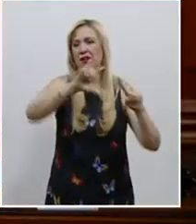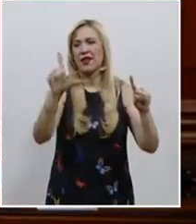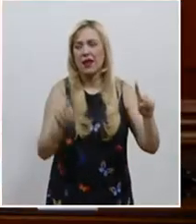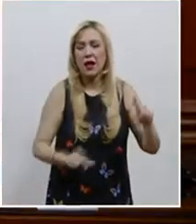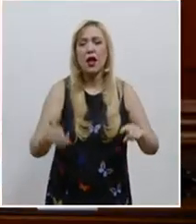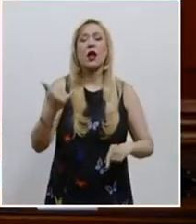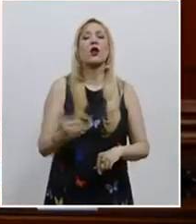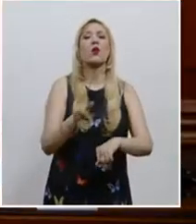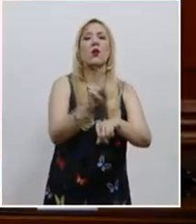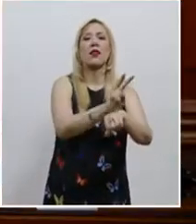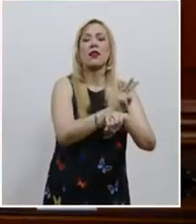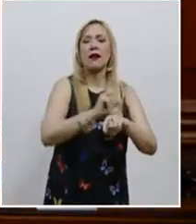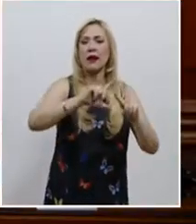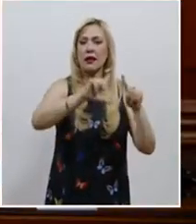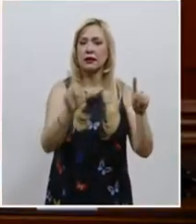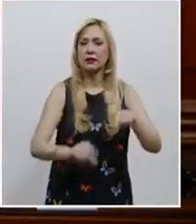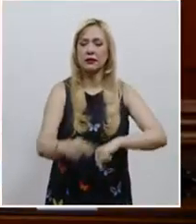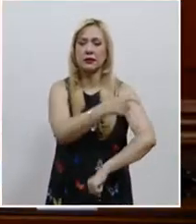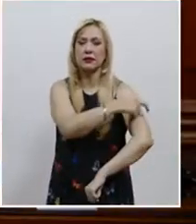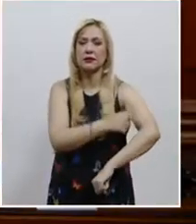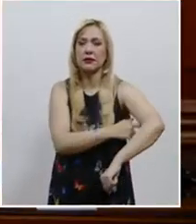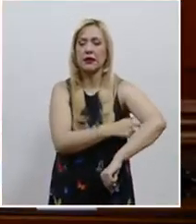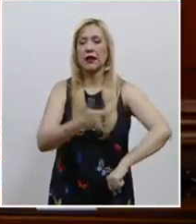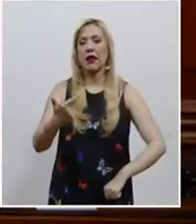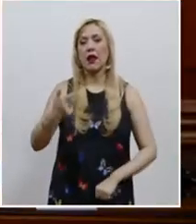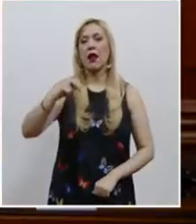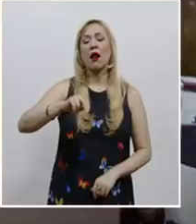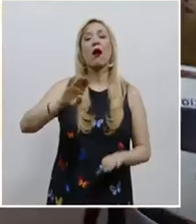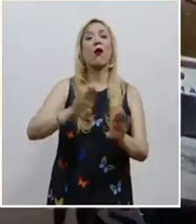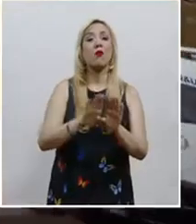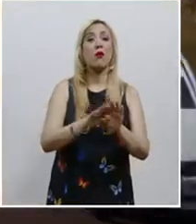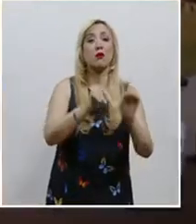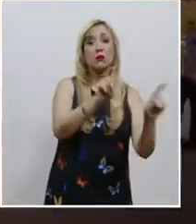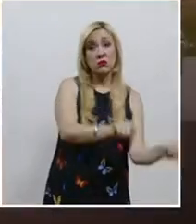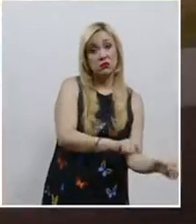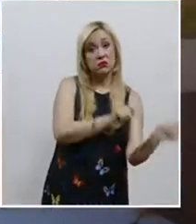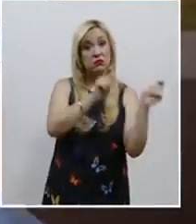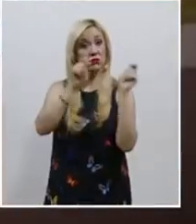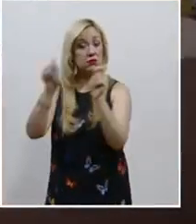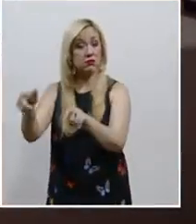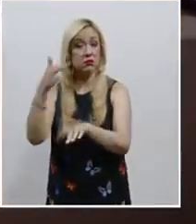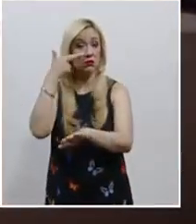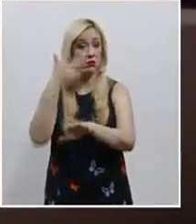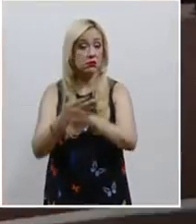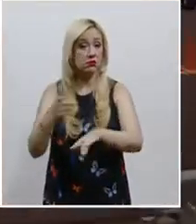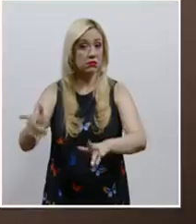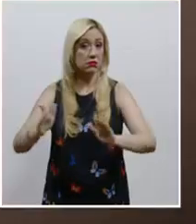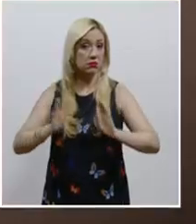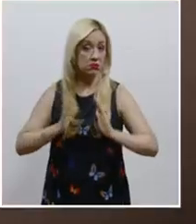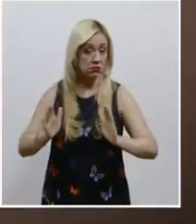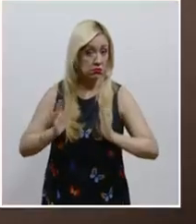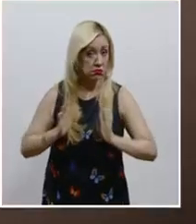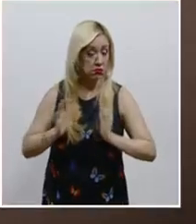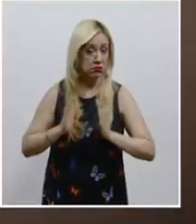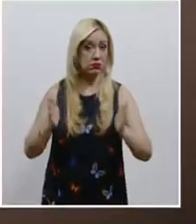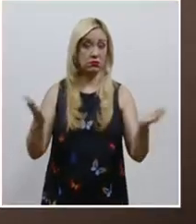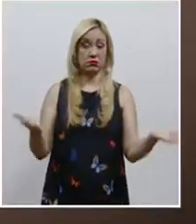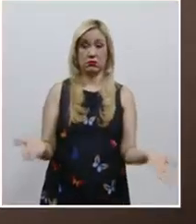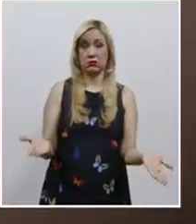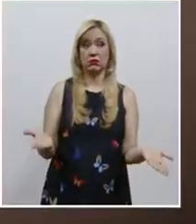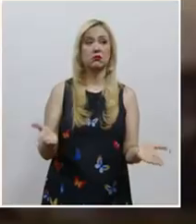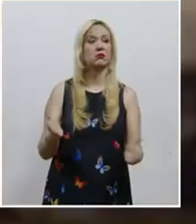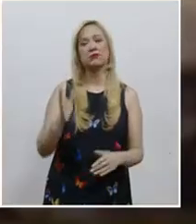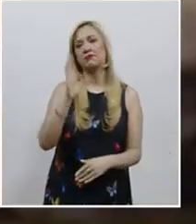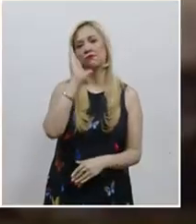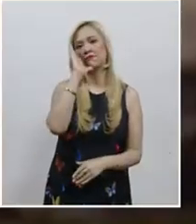de la Guardia Nacional, que transferían el control operativo y administrativo de la Guardia Nacional de la Secretaría de la Seguridad Ciudadana a la